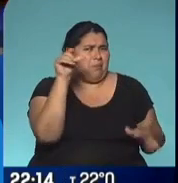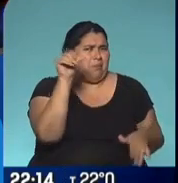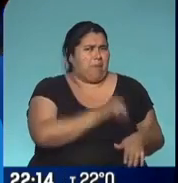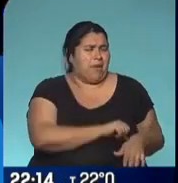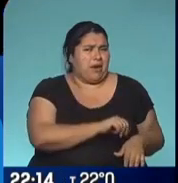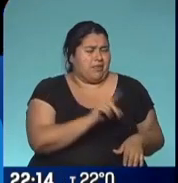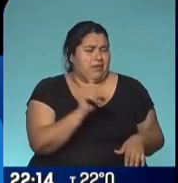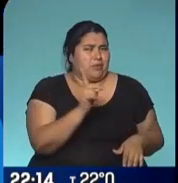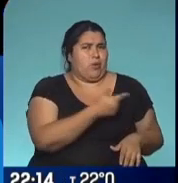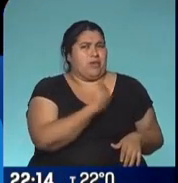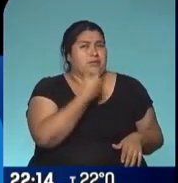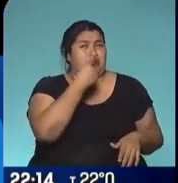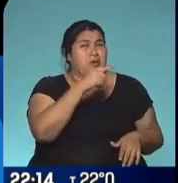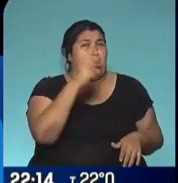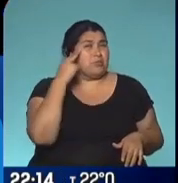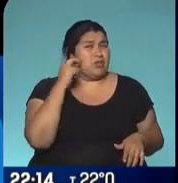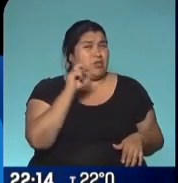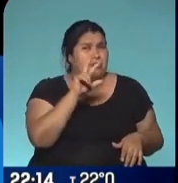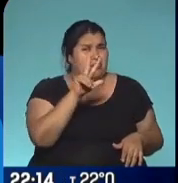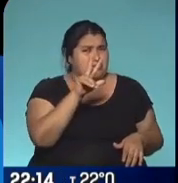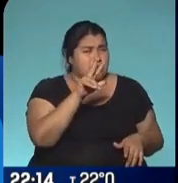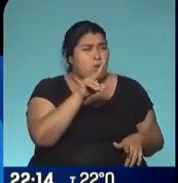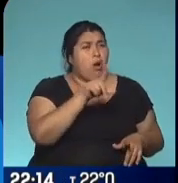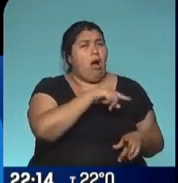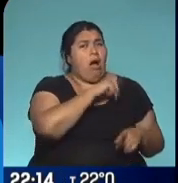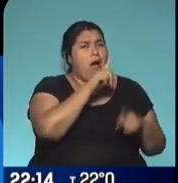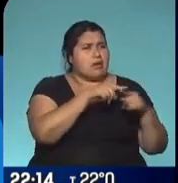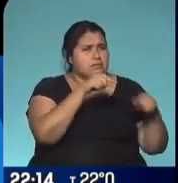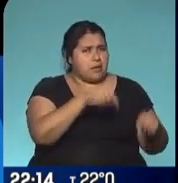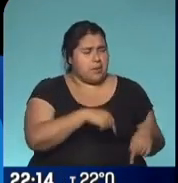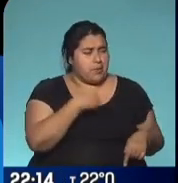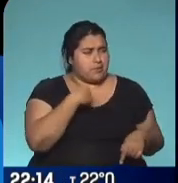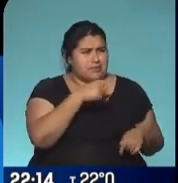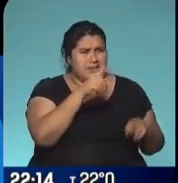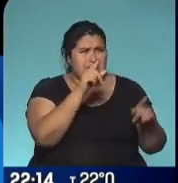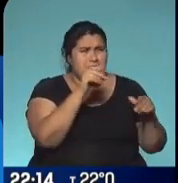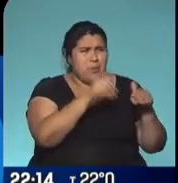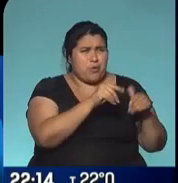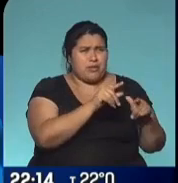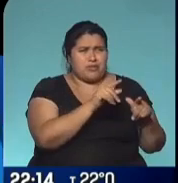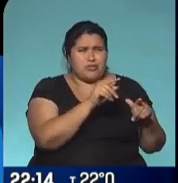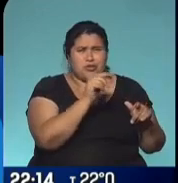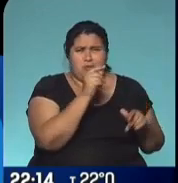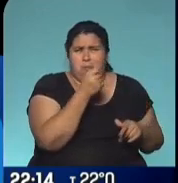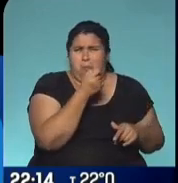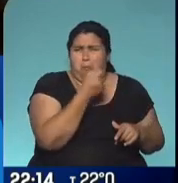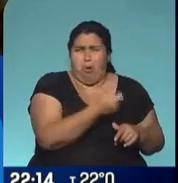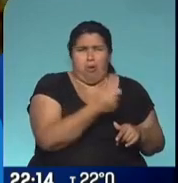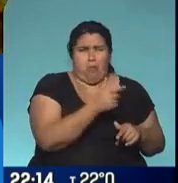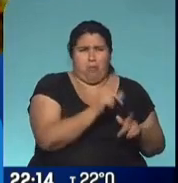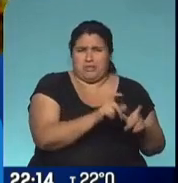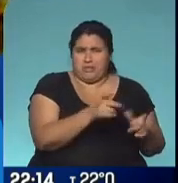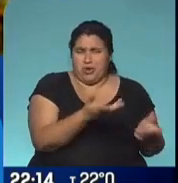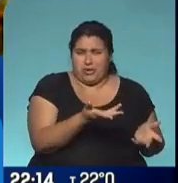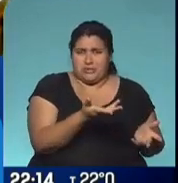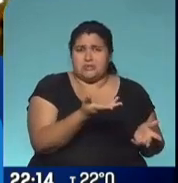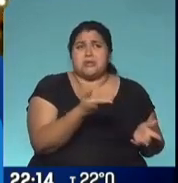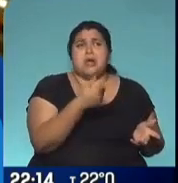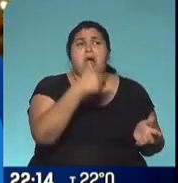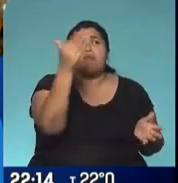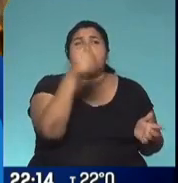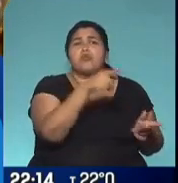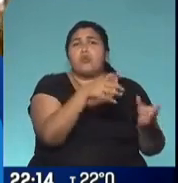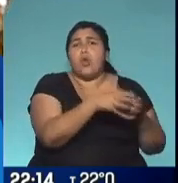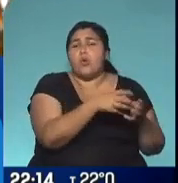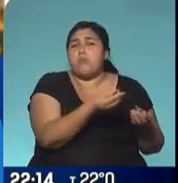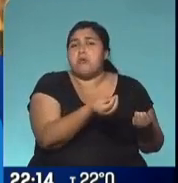Desde 1935 no se registraban estos números tan bajos en una elección para la Cámara de los Comunes. ¿Qué será del futuro del